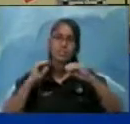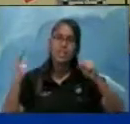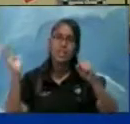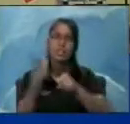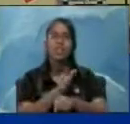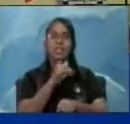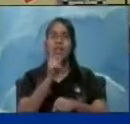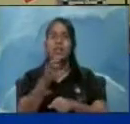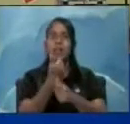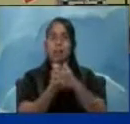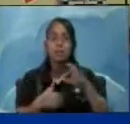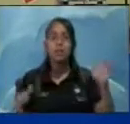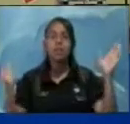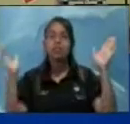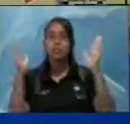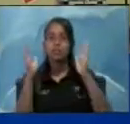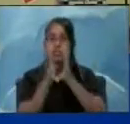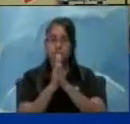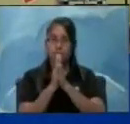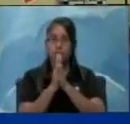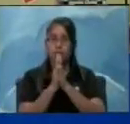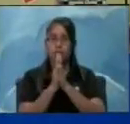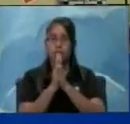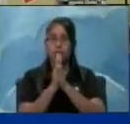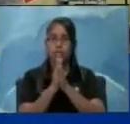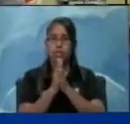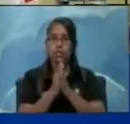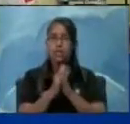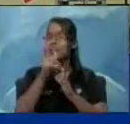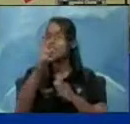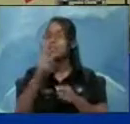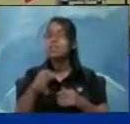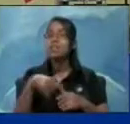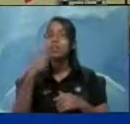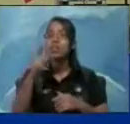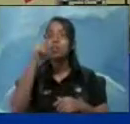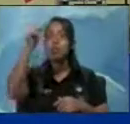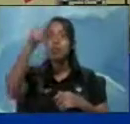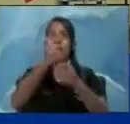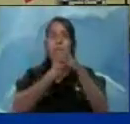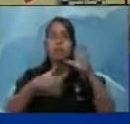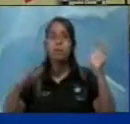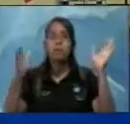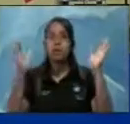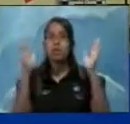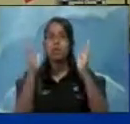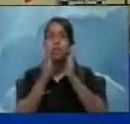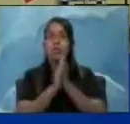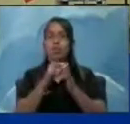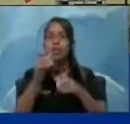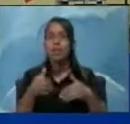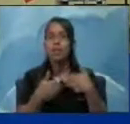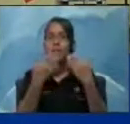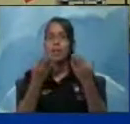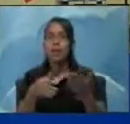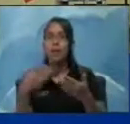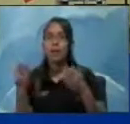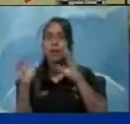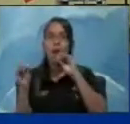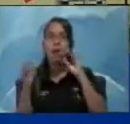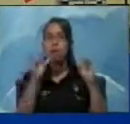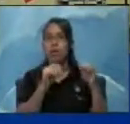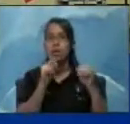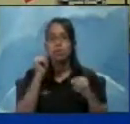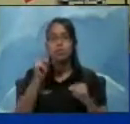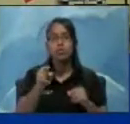del espíritu santo del Espíritu Santo Según el espíritu les daba que hablase